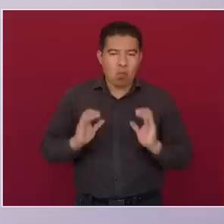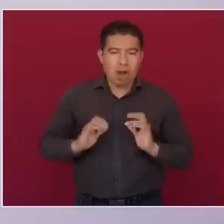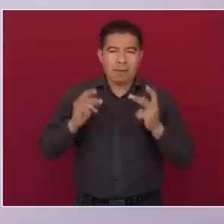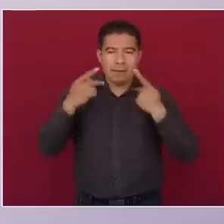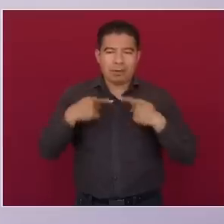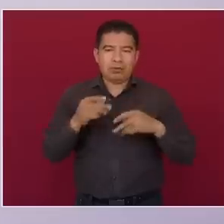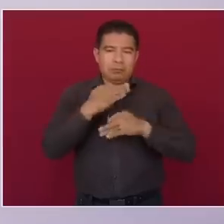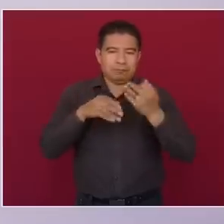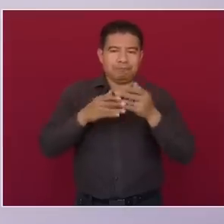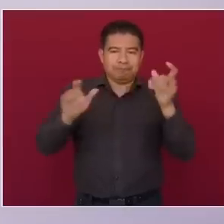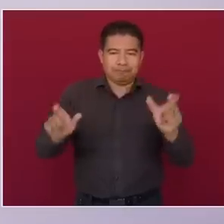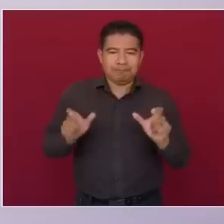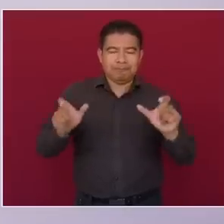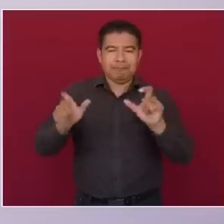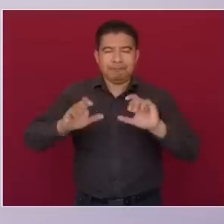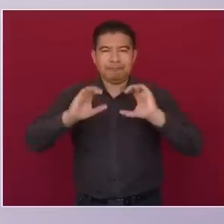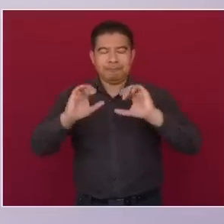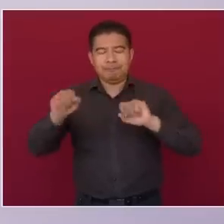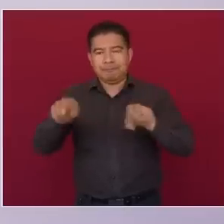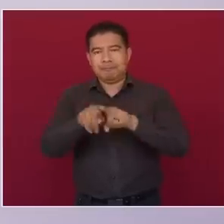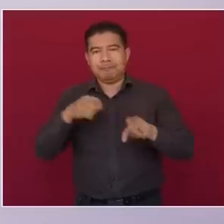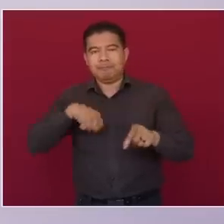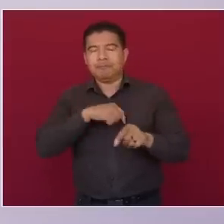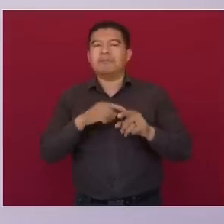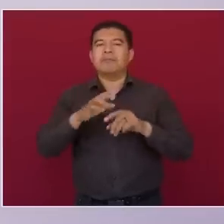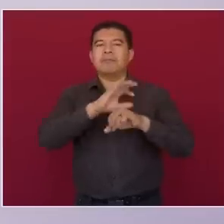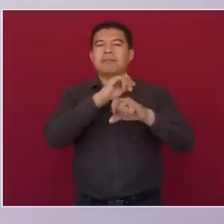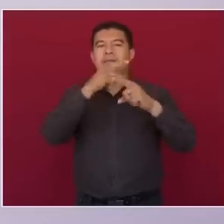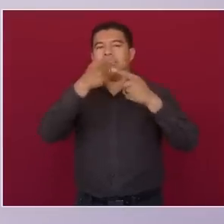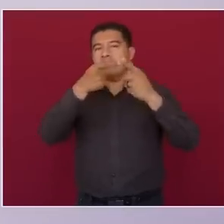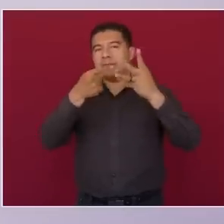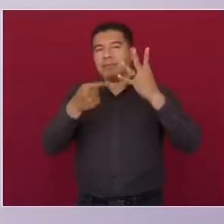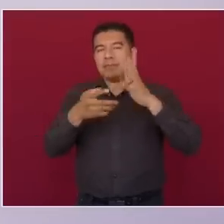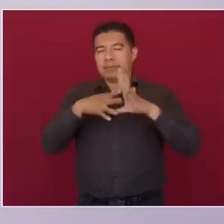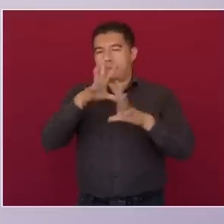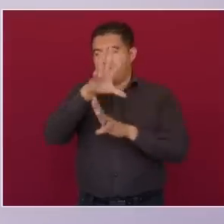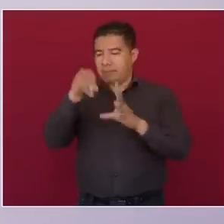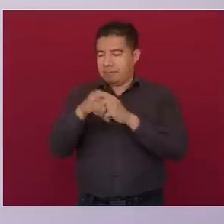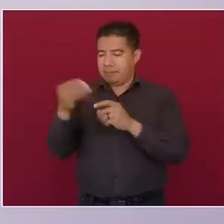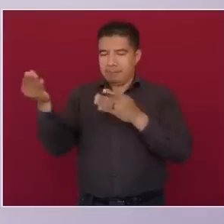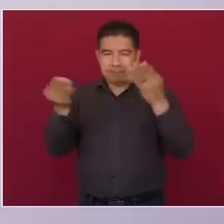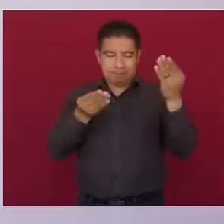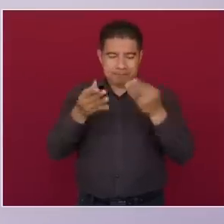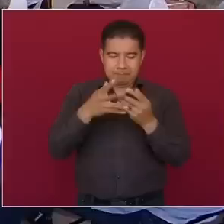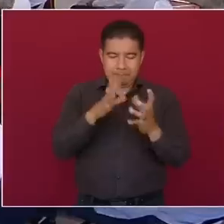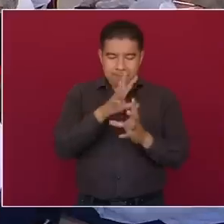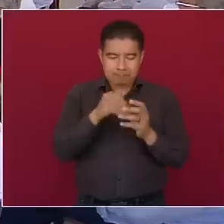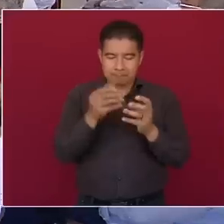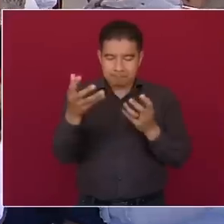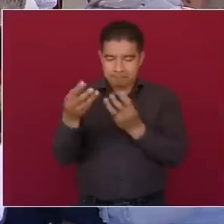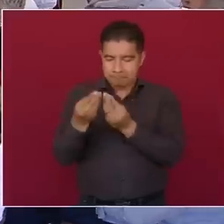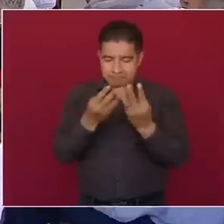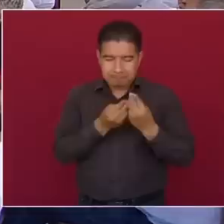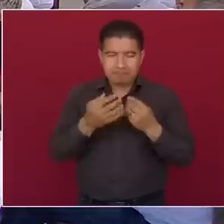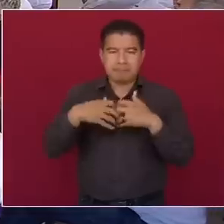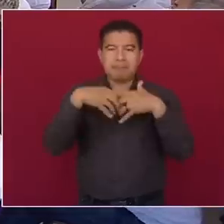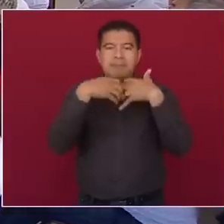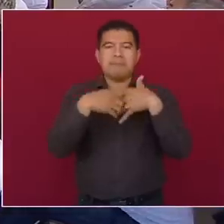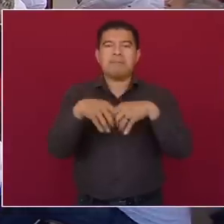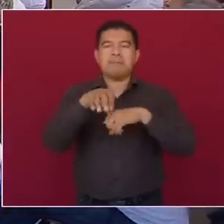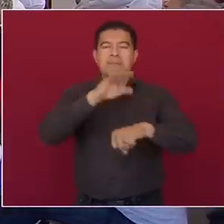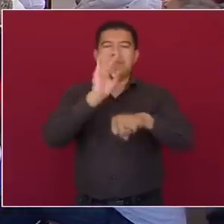tomando en cuenta ese factor principal, se irán realizando dichas integraciones y pruebas. Así es como